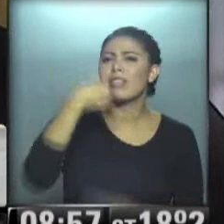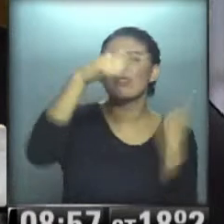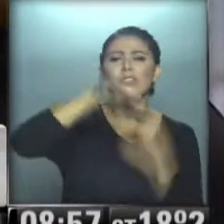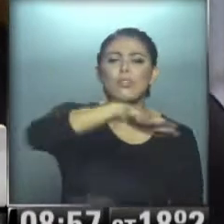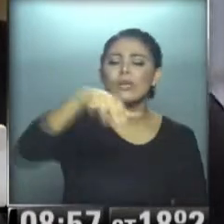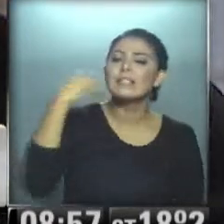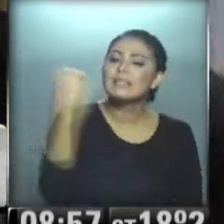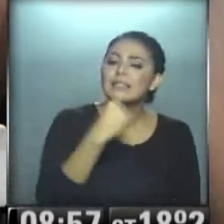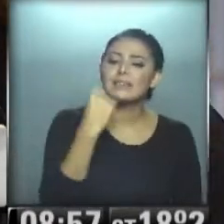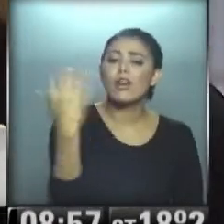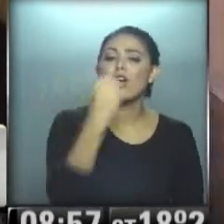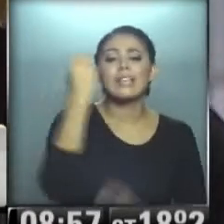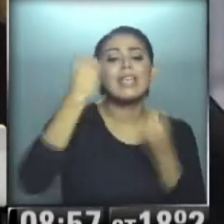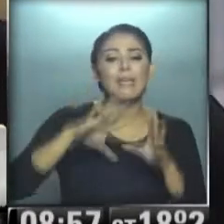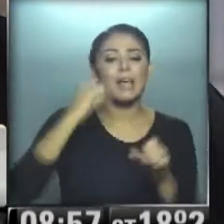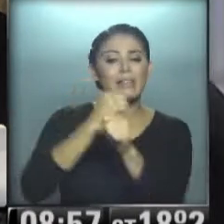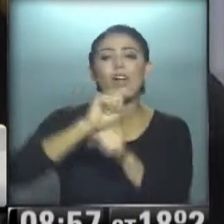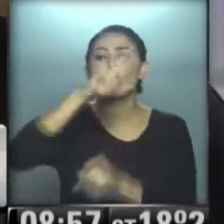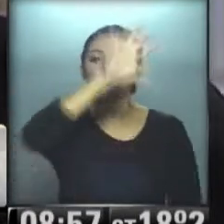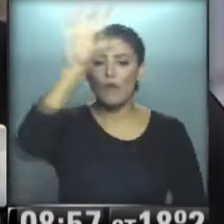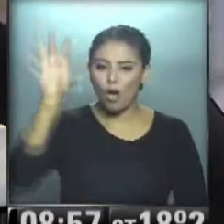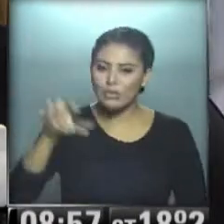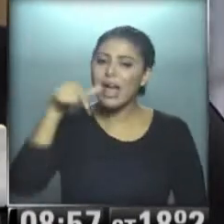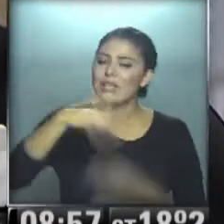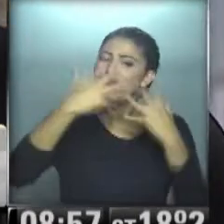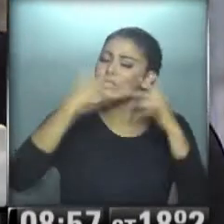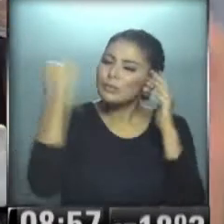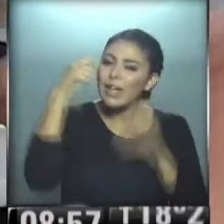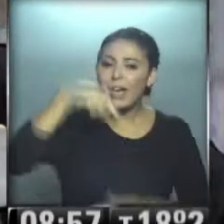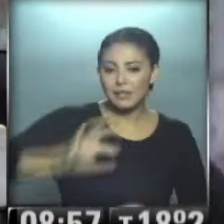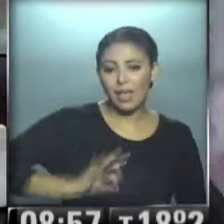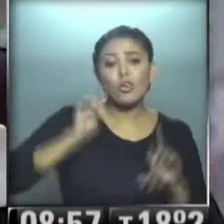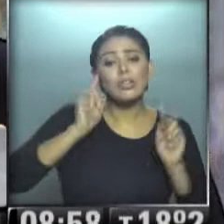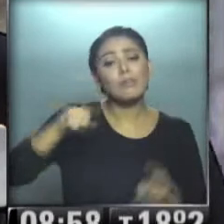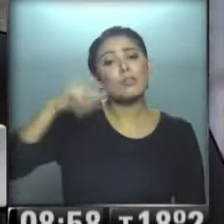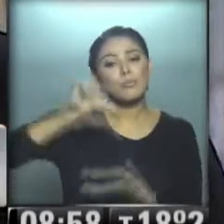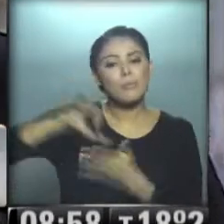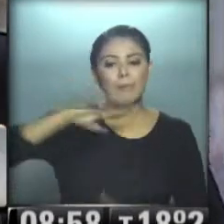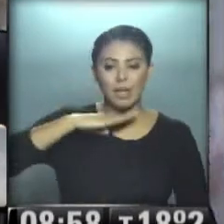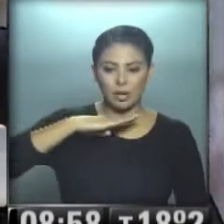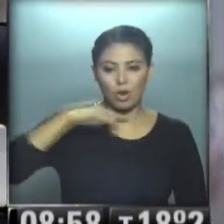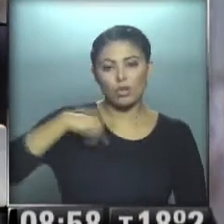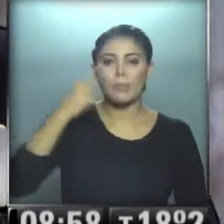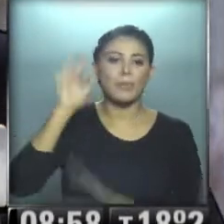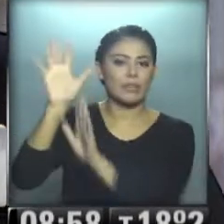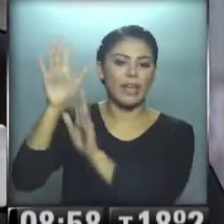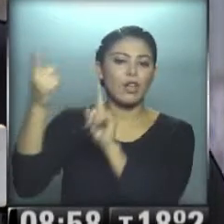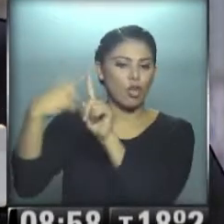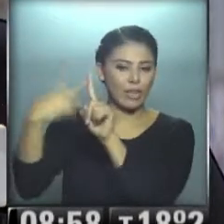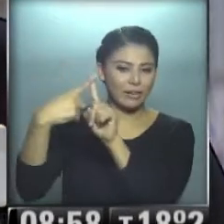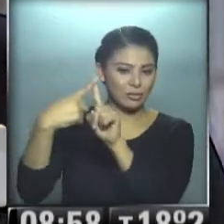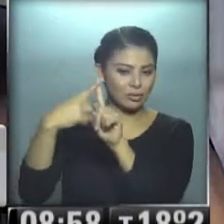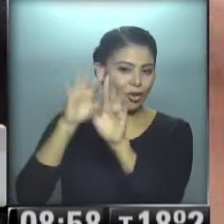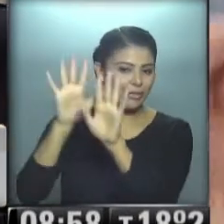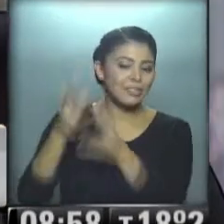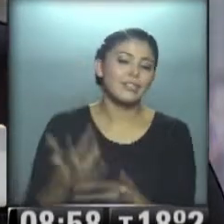lados, intentando lograr empezar a trabajar en el interior. Ese es el proyecto fuerte para este año. También está México, porque bueno, al yo vivir ahí tengo un contacto